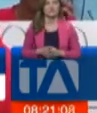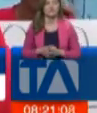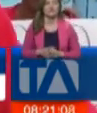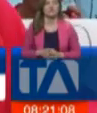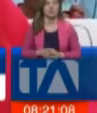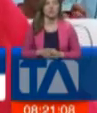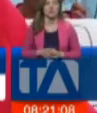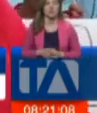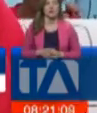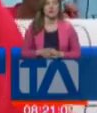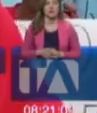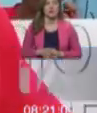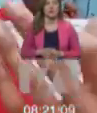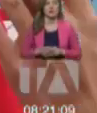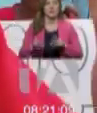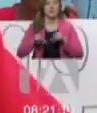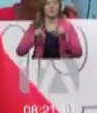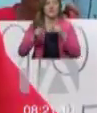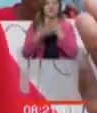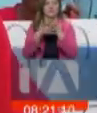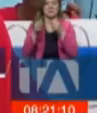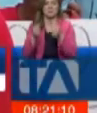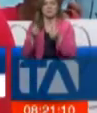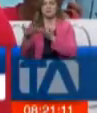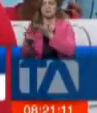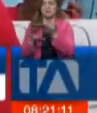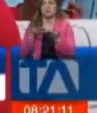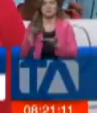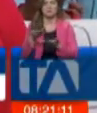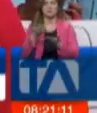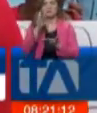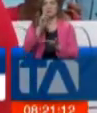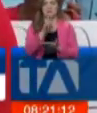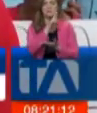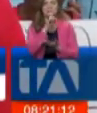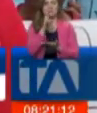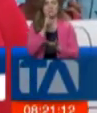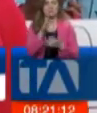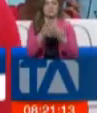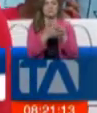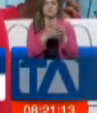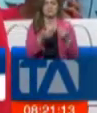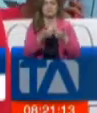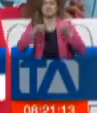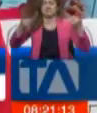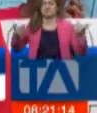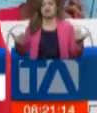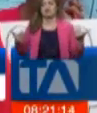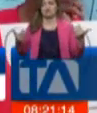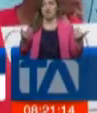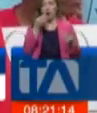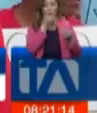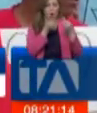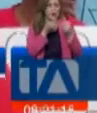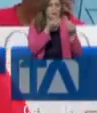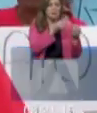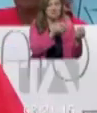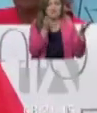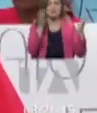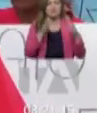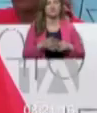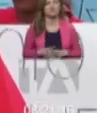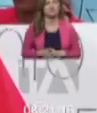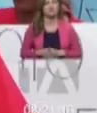permiten estar con demás PPLs, que eso se supone que es la rehabilitación, les tienen aislados y sin comida. Ese realmente